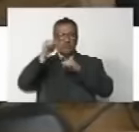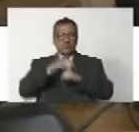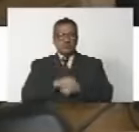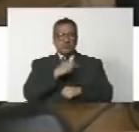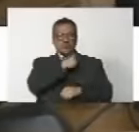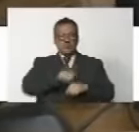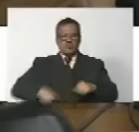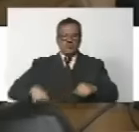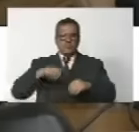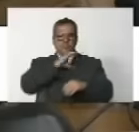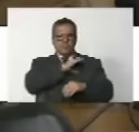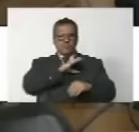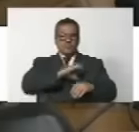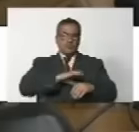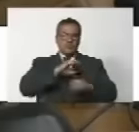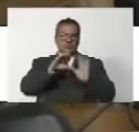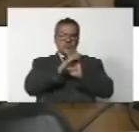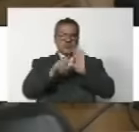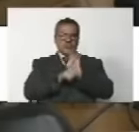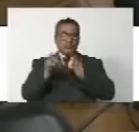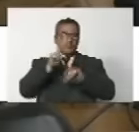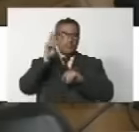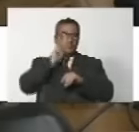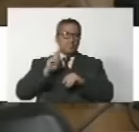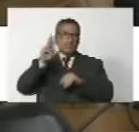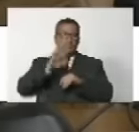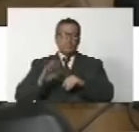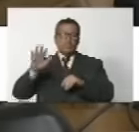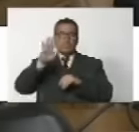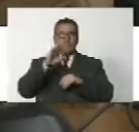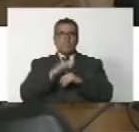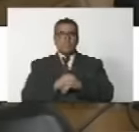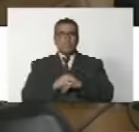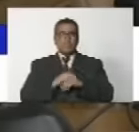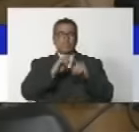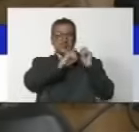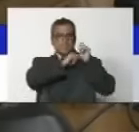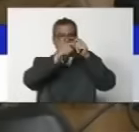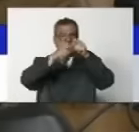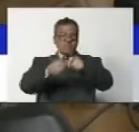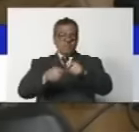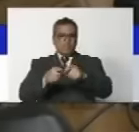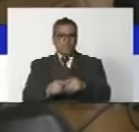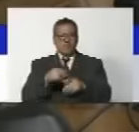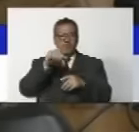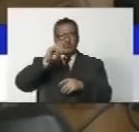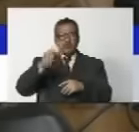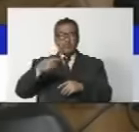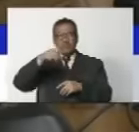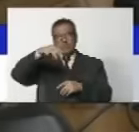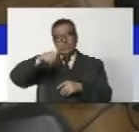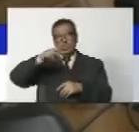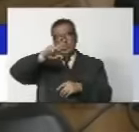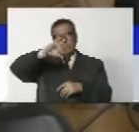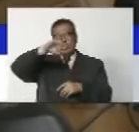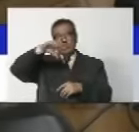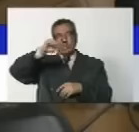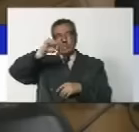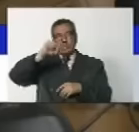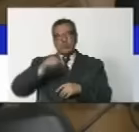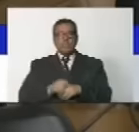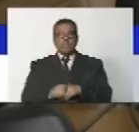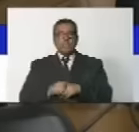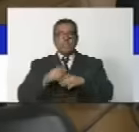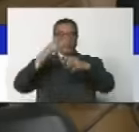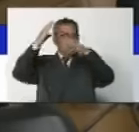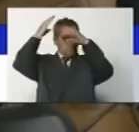Moros, presidente constitucional de la República Bolivariana de Venezuela, para designar a la ciudadana Gladys María Gutiérrez Alvarado